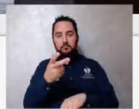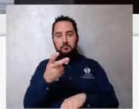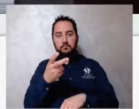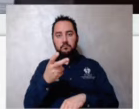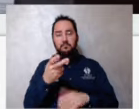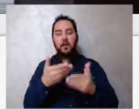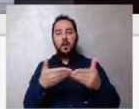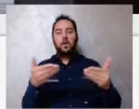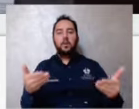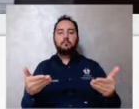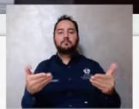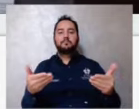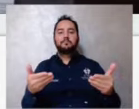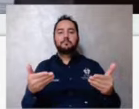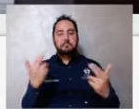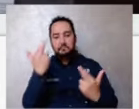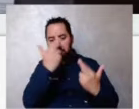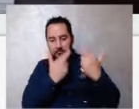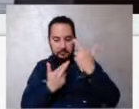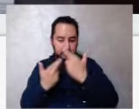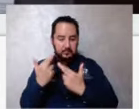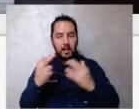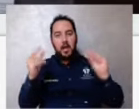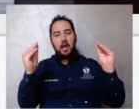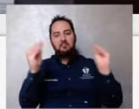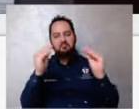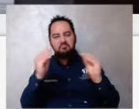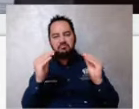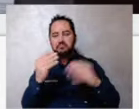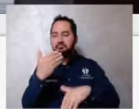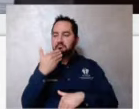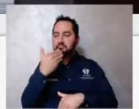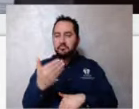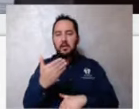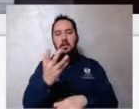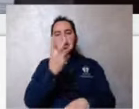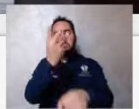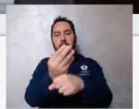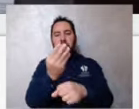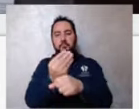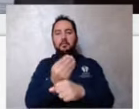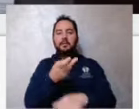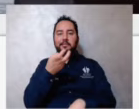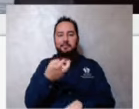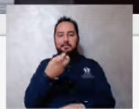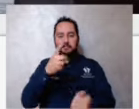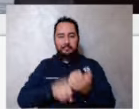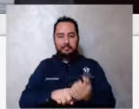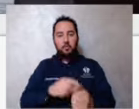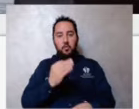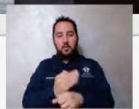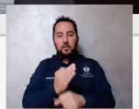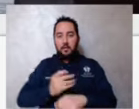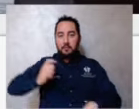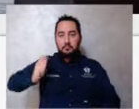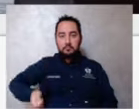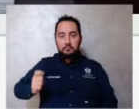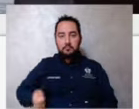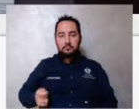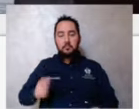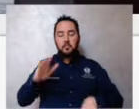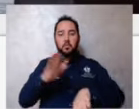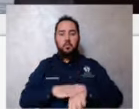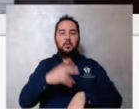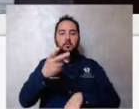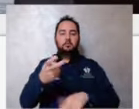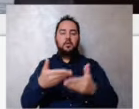ha quedado agotado el análisis y discusión y resolución del asunto objeto de esta sesión pública de pleno, por lo